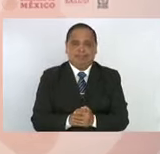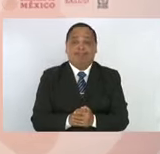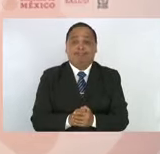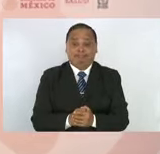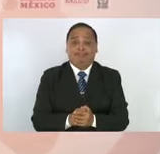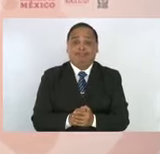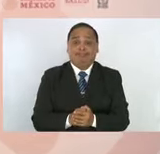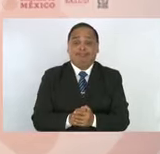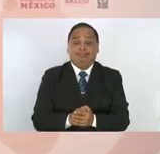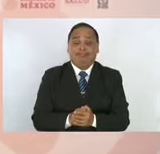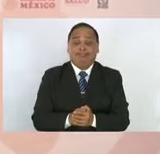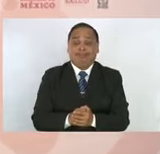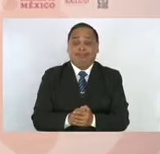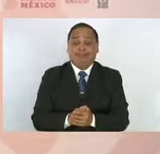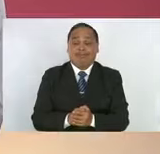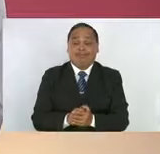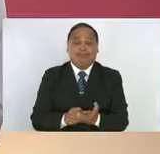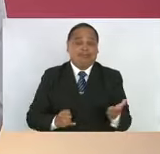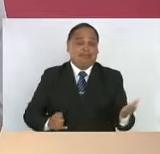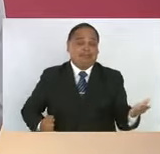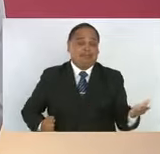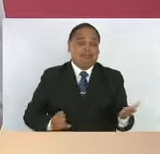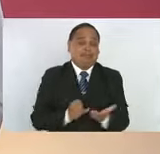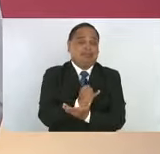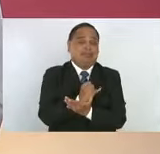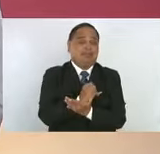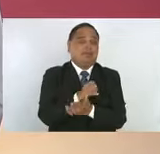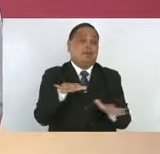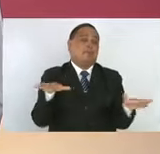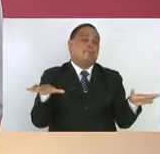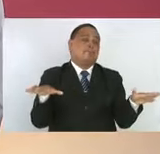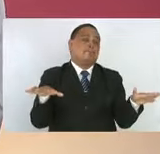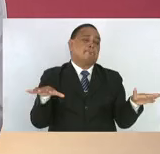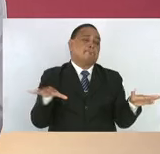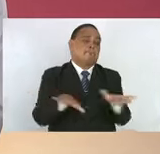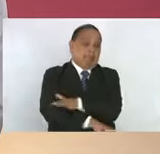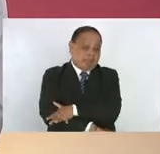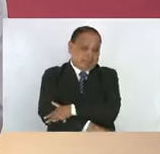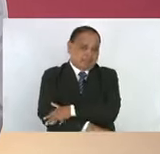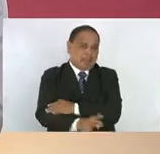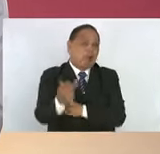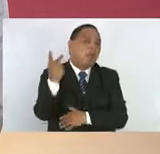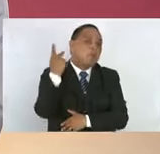decidió cambiar esa política